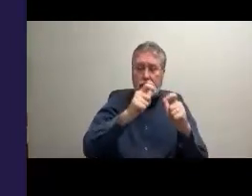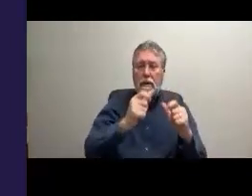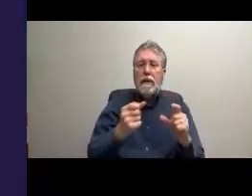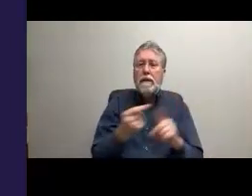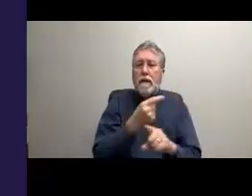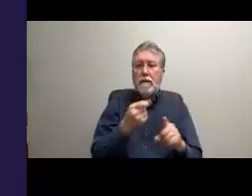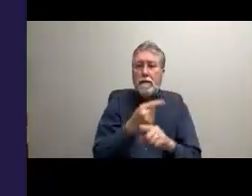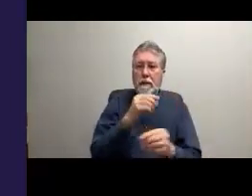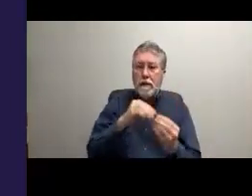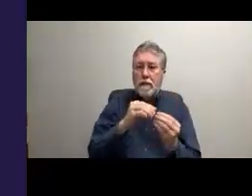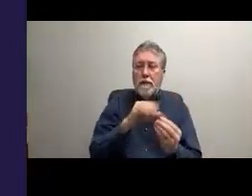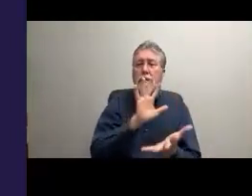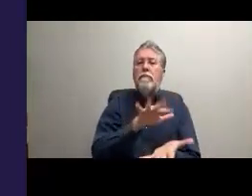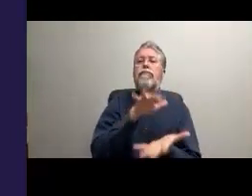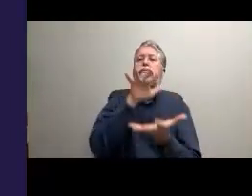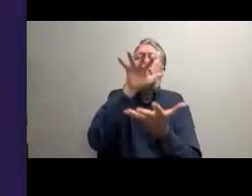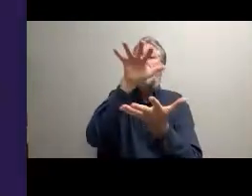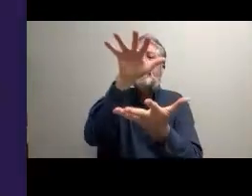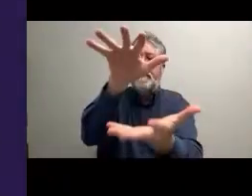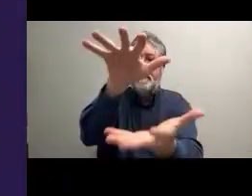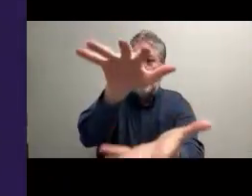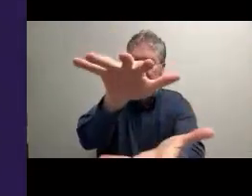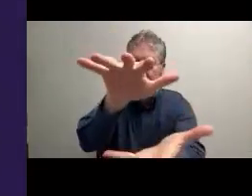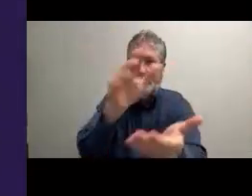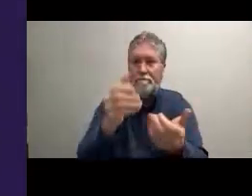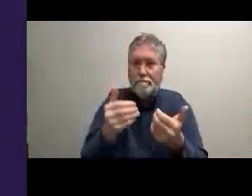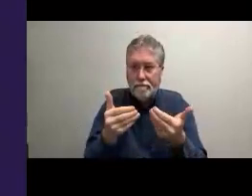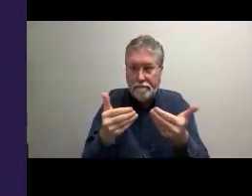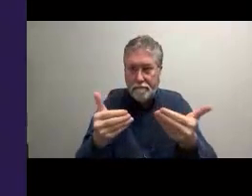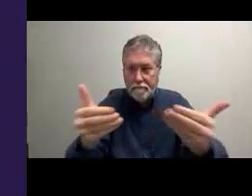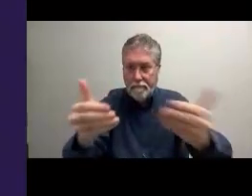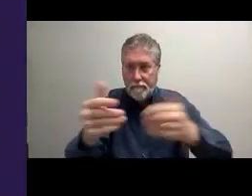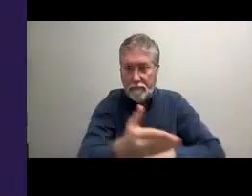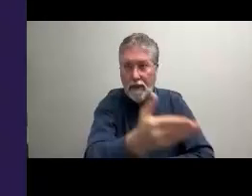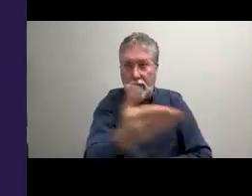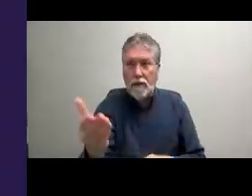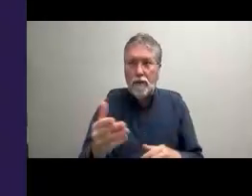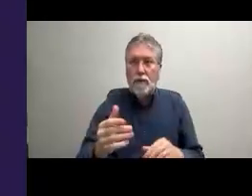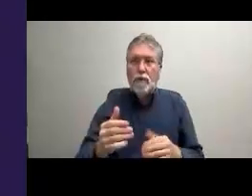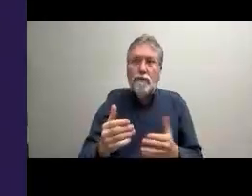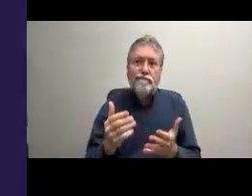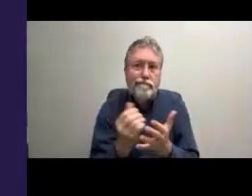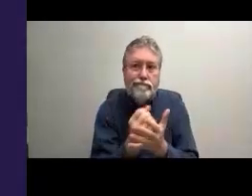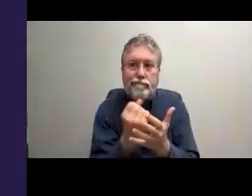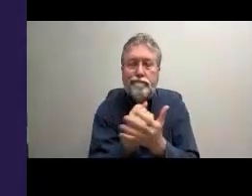el contexto e intentar usarlo para las métricas de resiliencia.